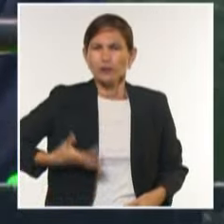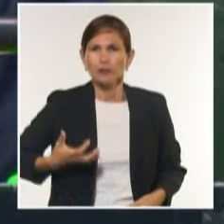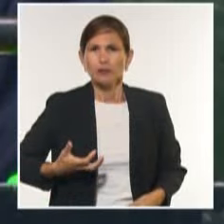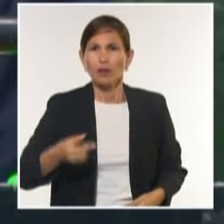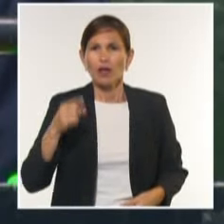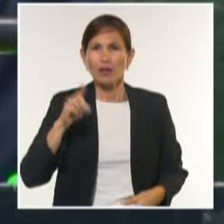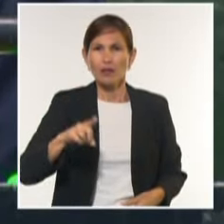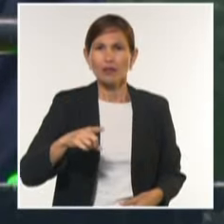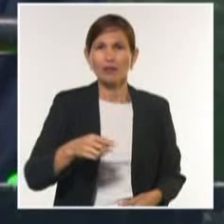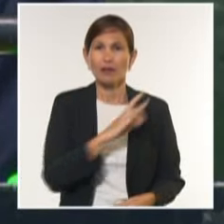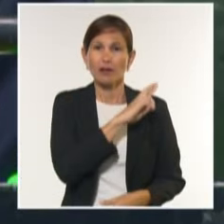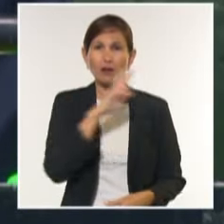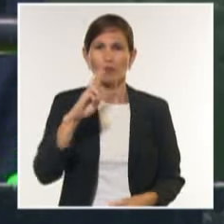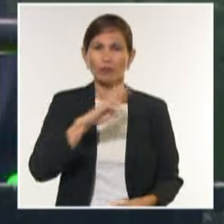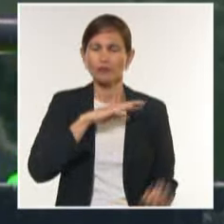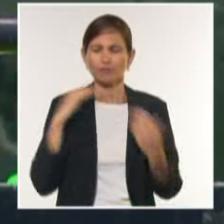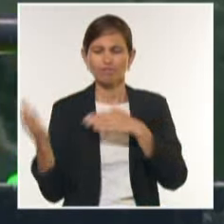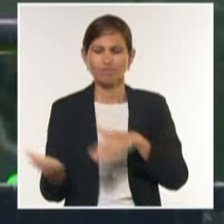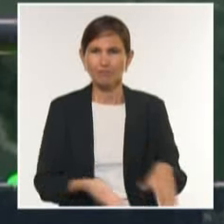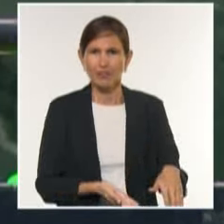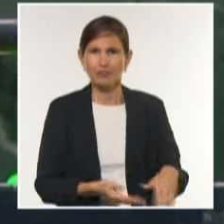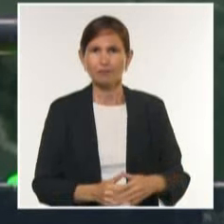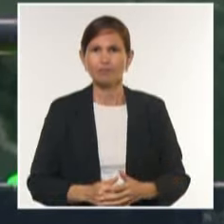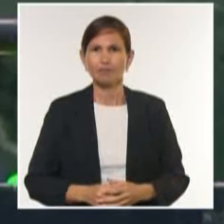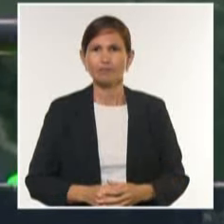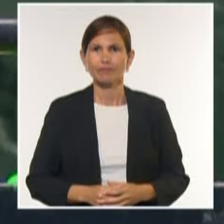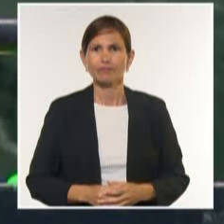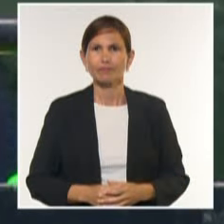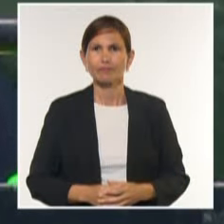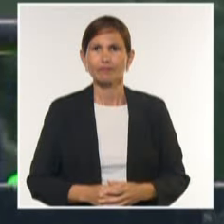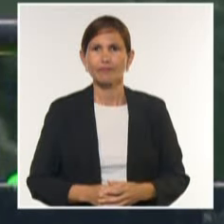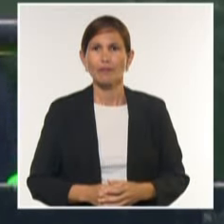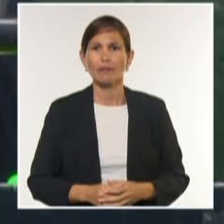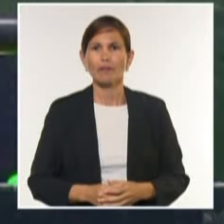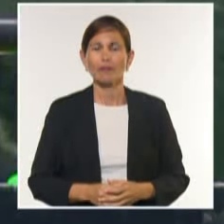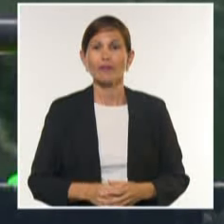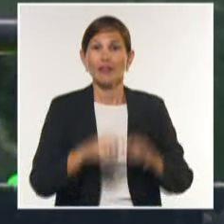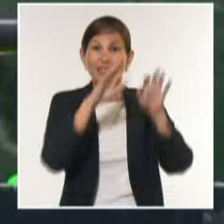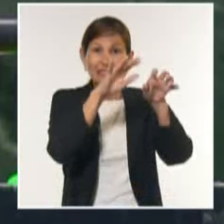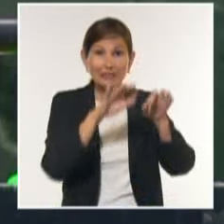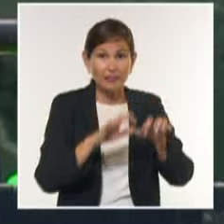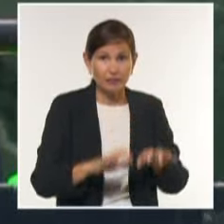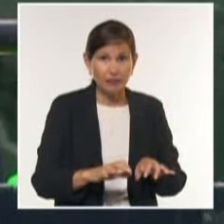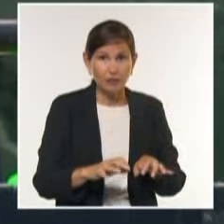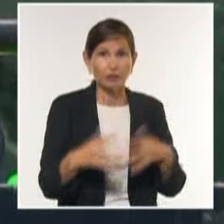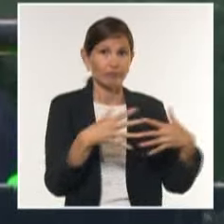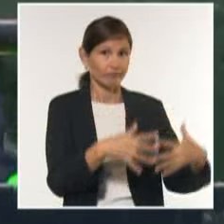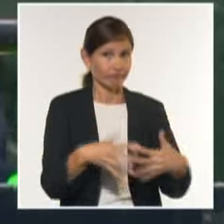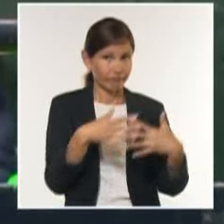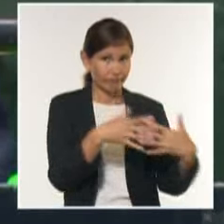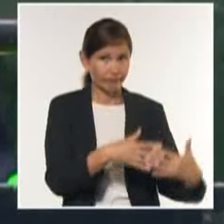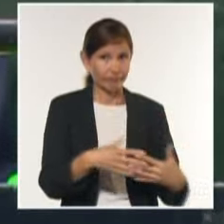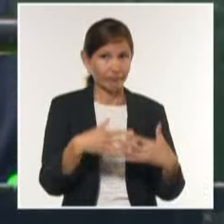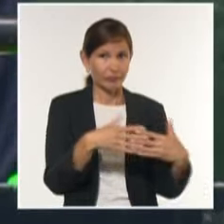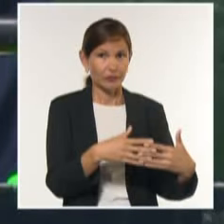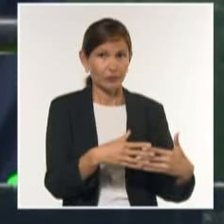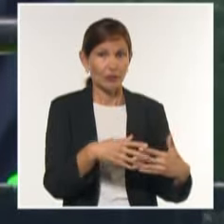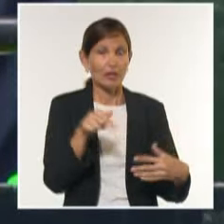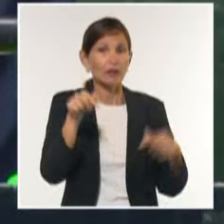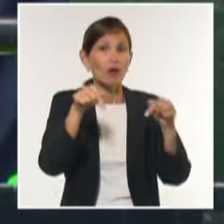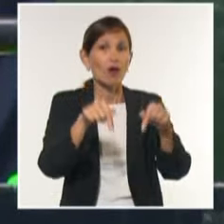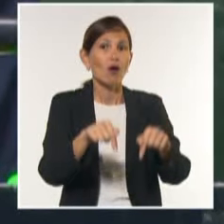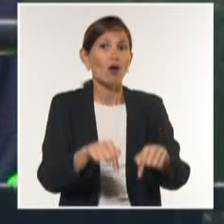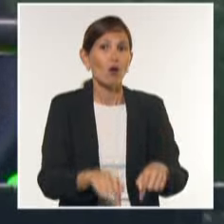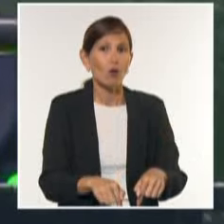del gobierno. Fin de la cita. El secretario de Estado de los Estados Unidos es hoy